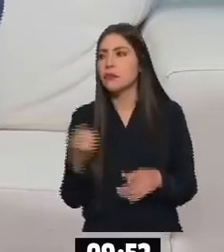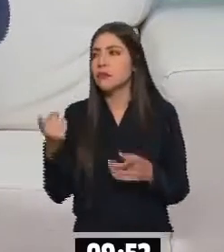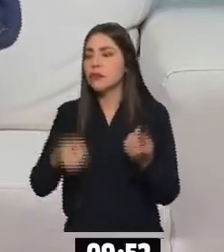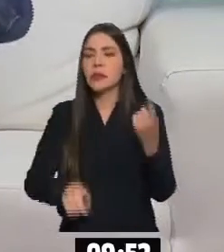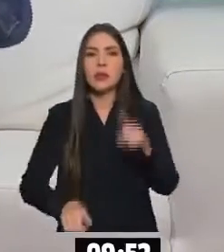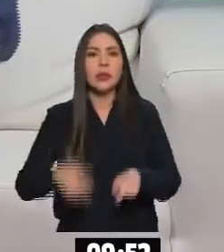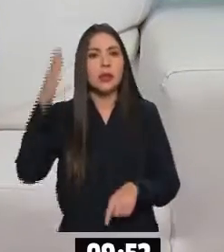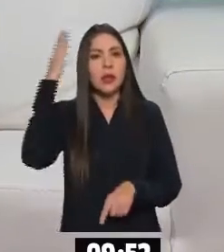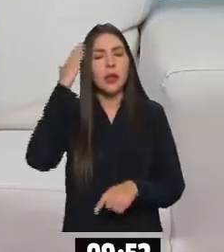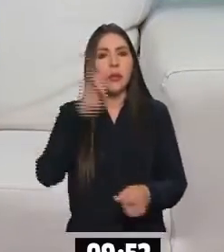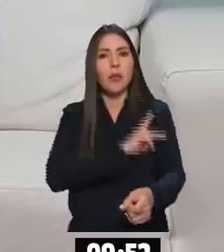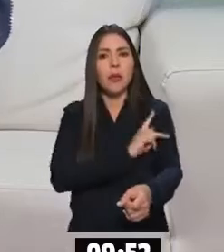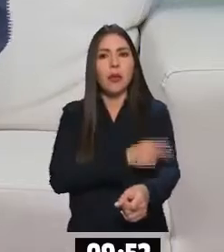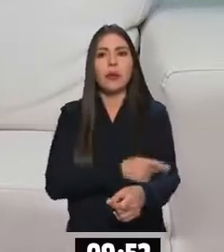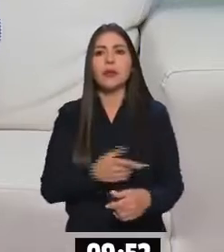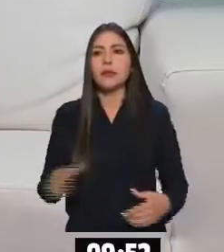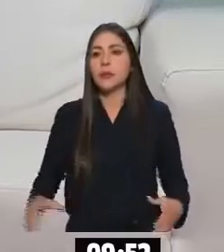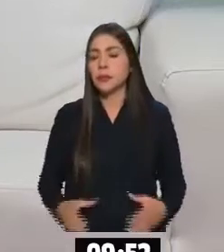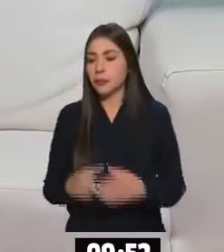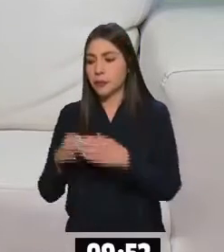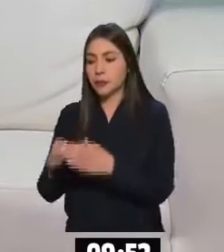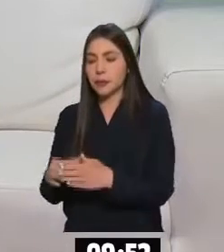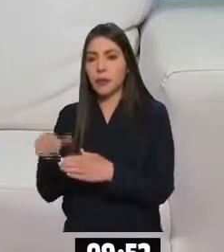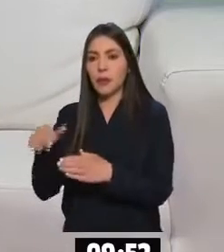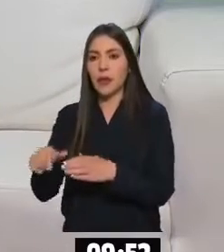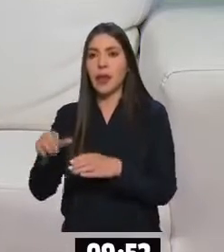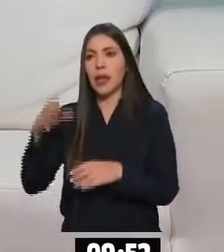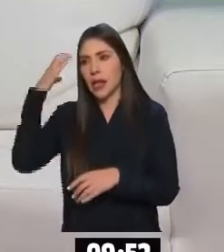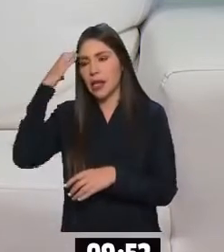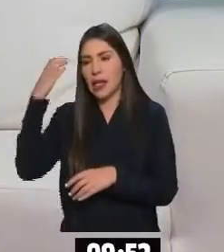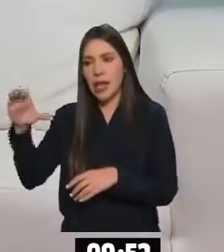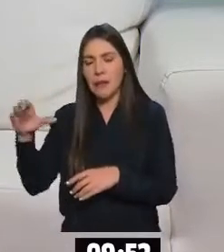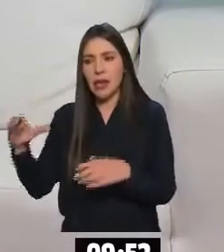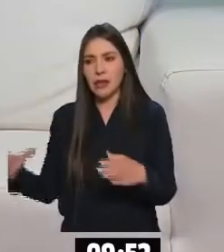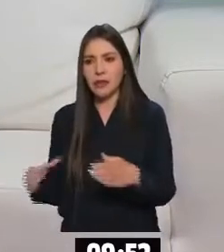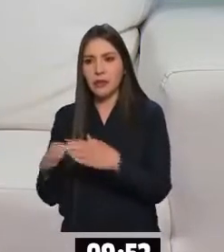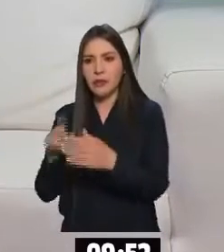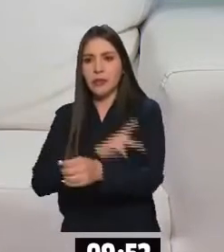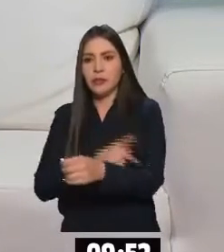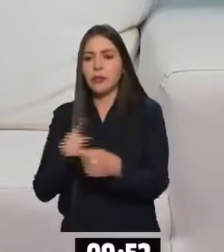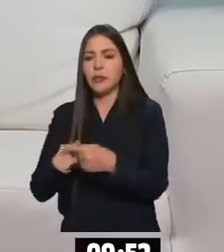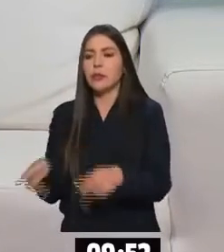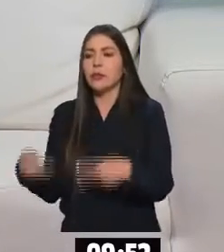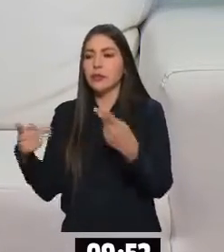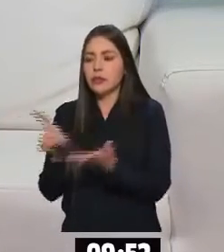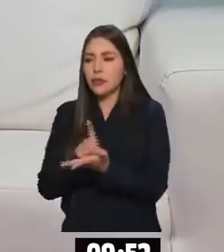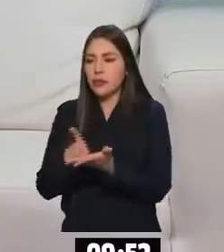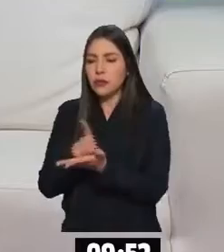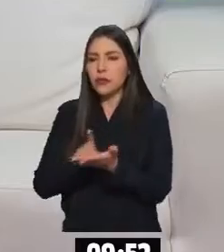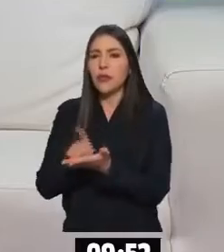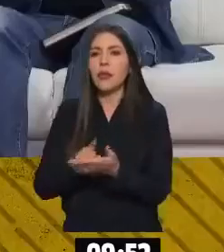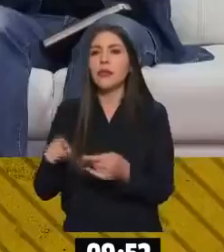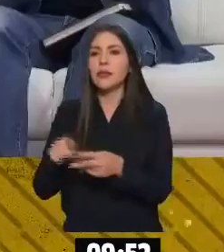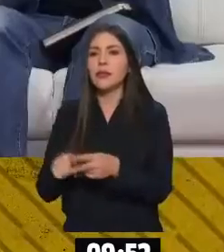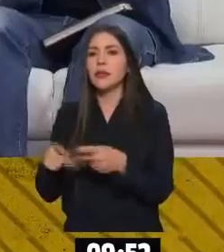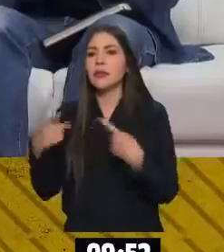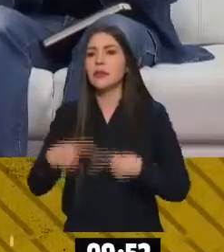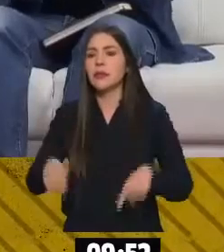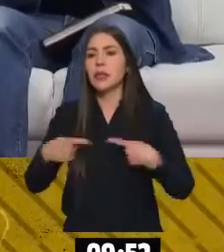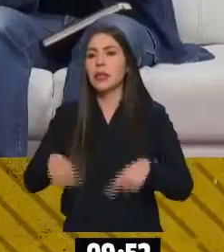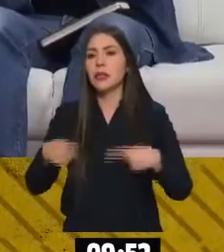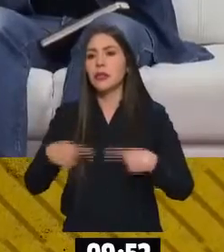el poder criminal con acciones, con negocios que tienen que ver con el narcotráfico, el tráfico de indocumentados, Maderas